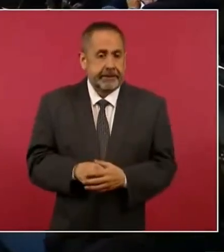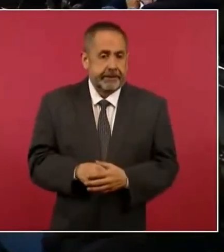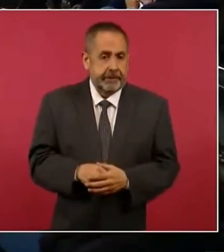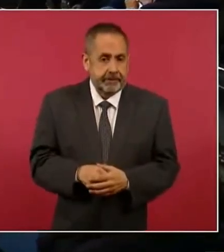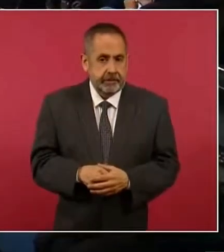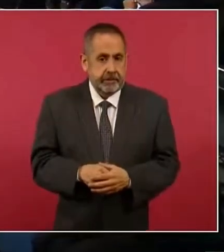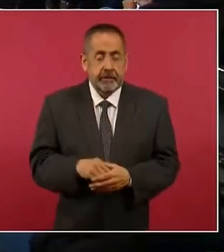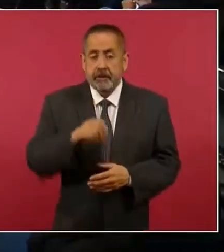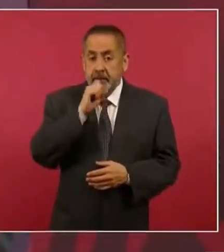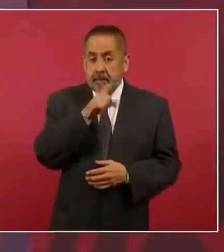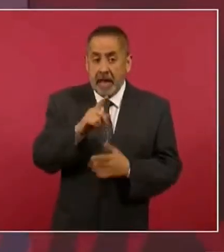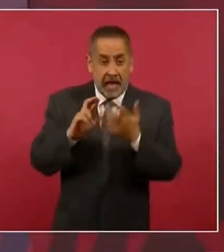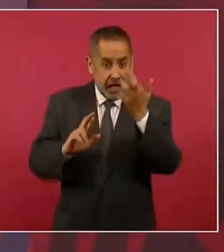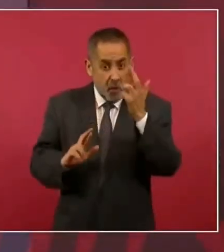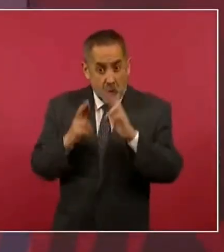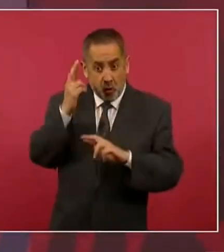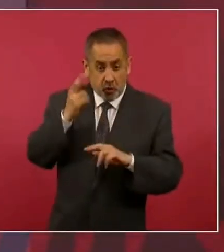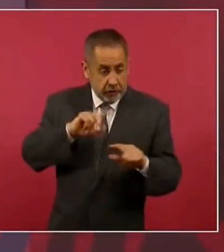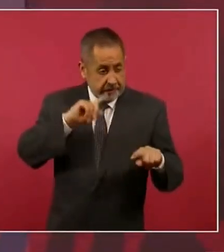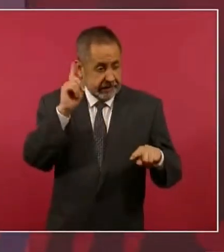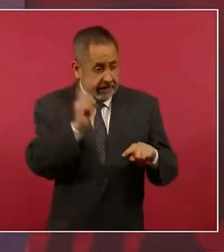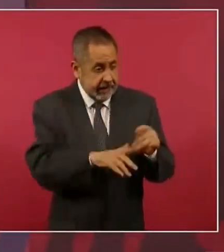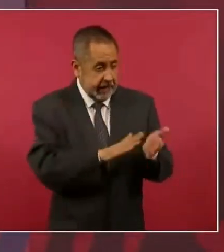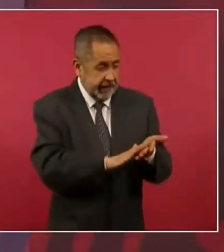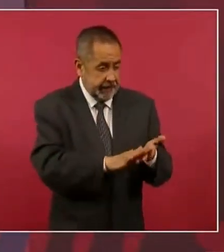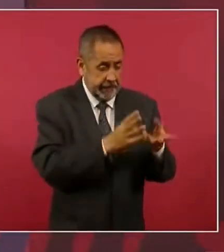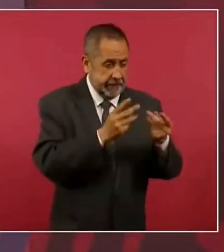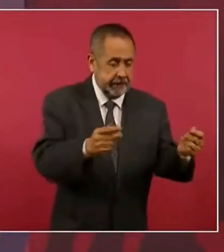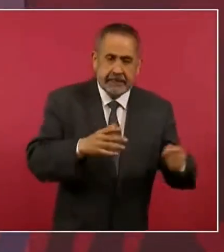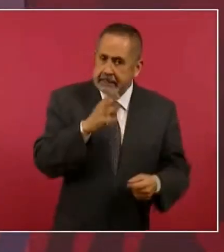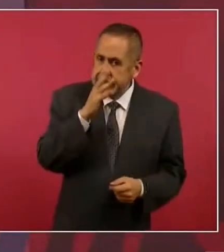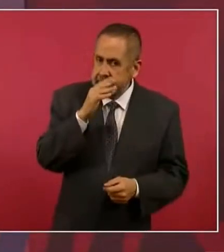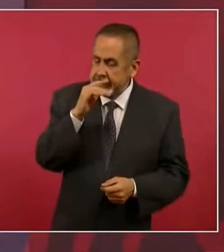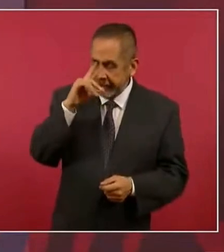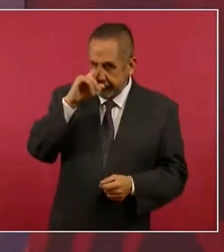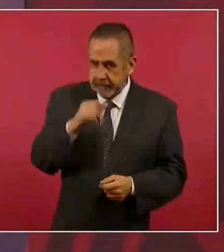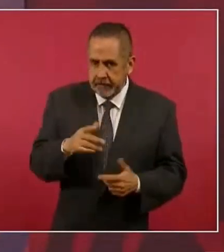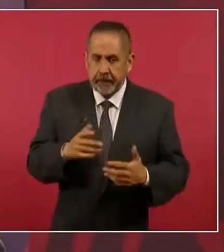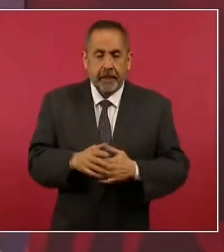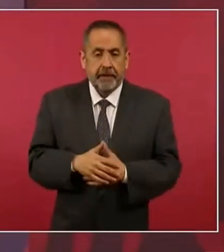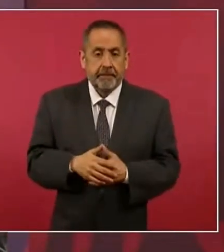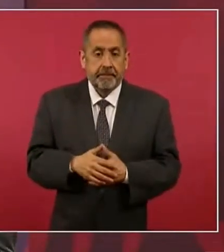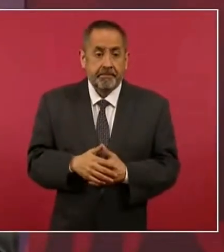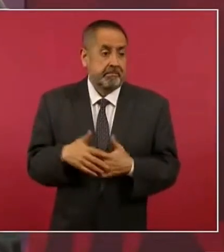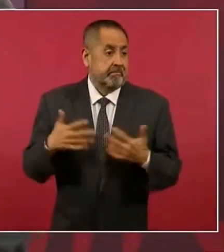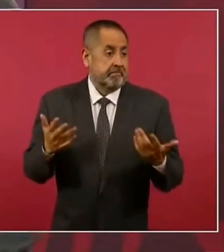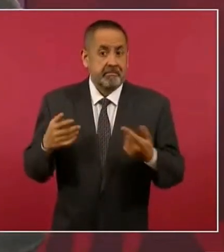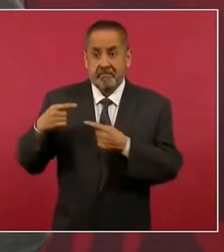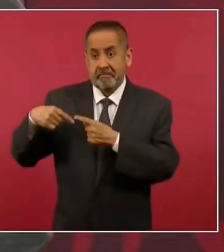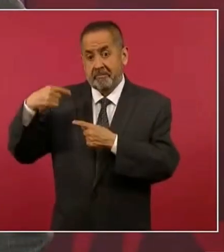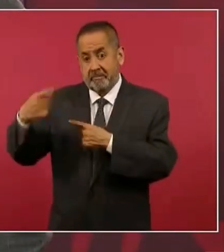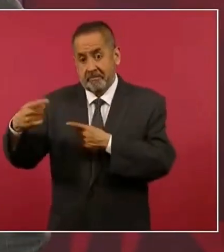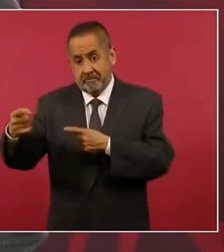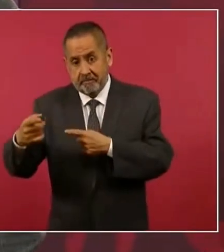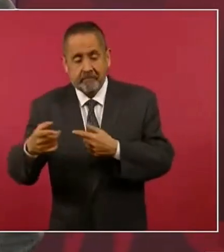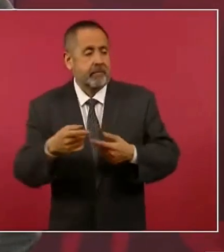Incluso la revolución no pudo. Entonces, ¿cuántos van a venir? Muchos.